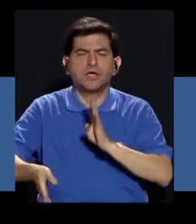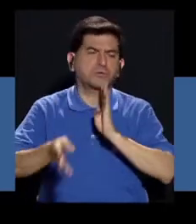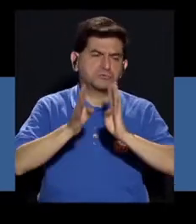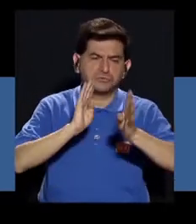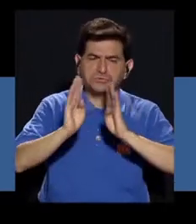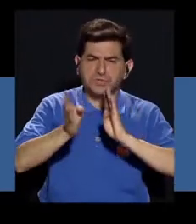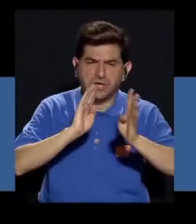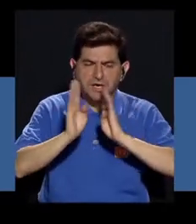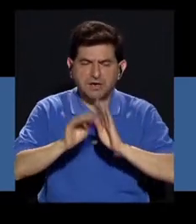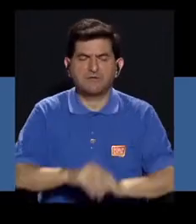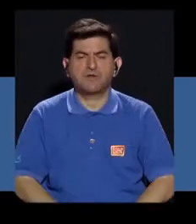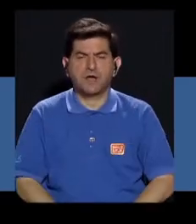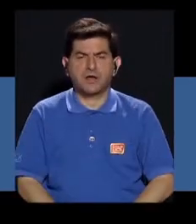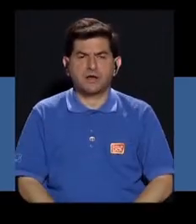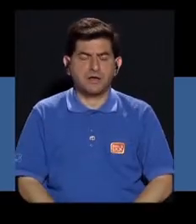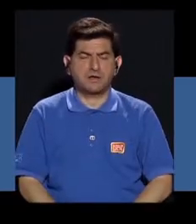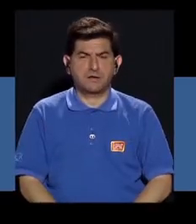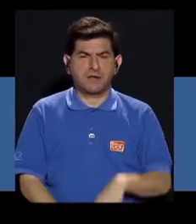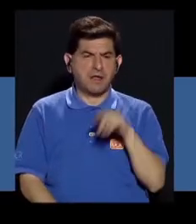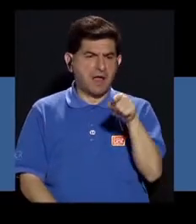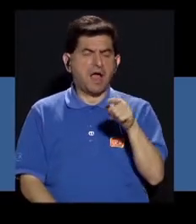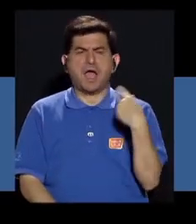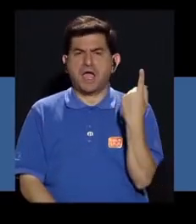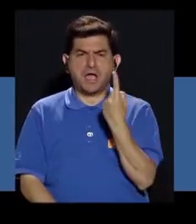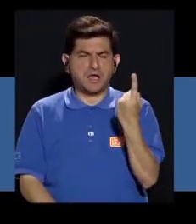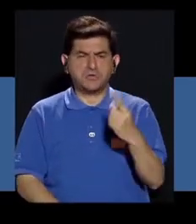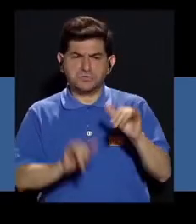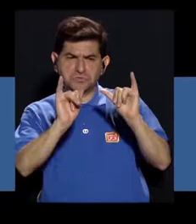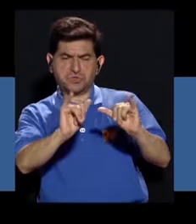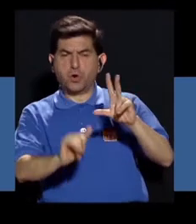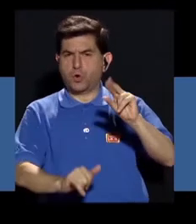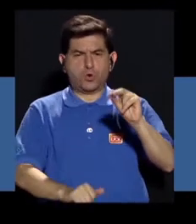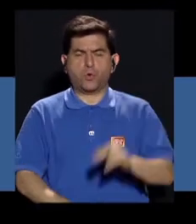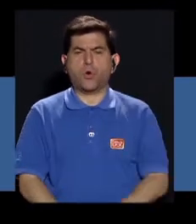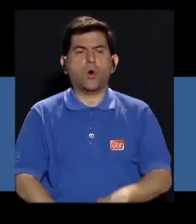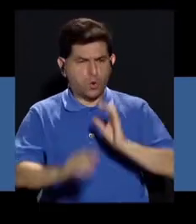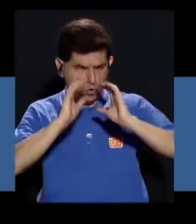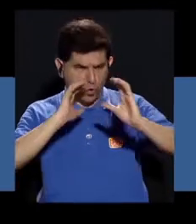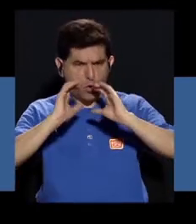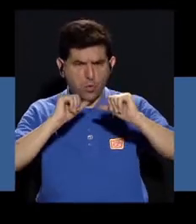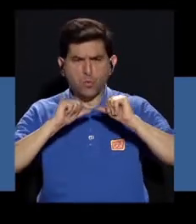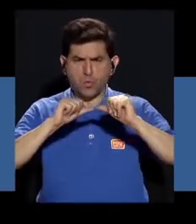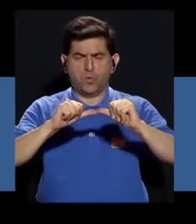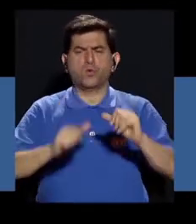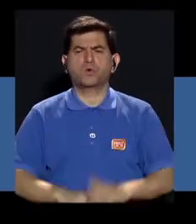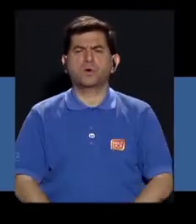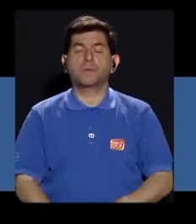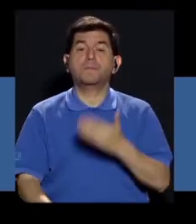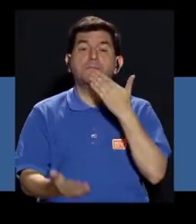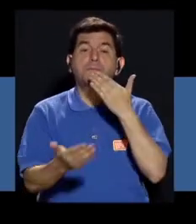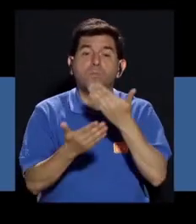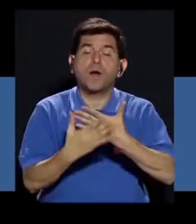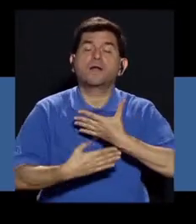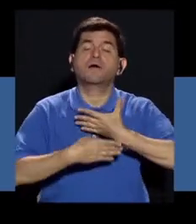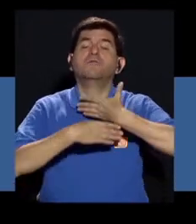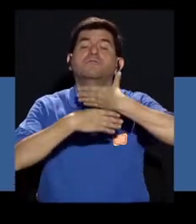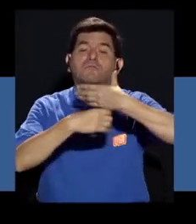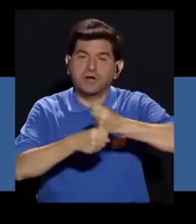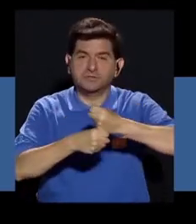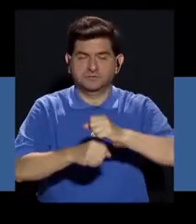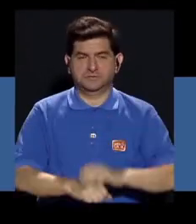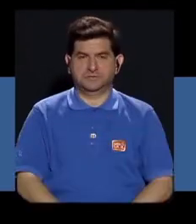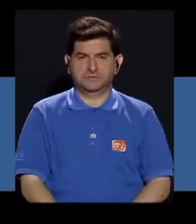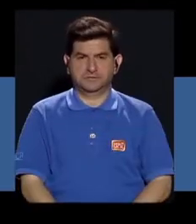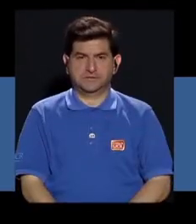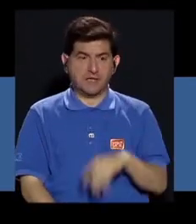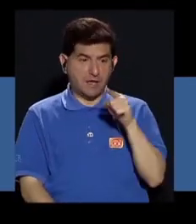no los dejen mucho tiempo solos, que se comuniquen, que tengan una buena confianza, porque eso va a marcar